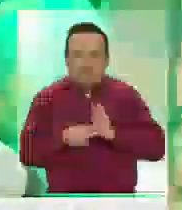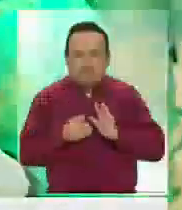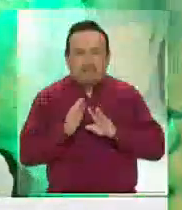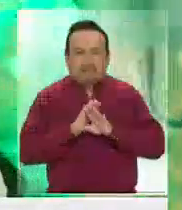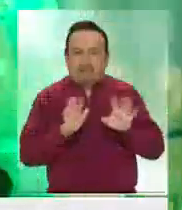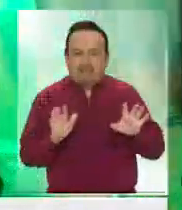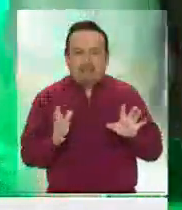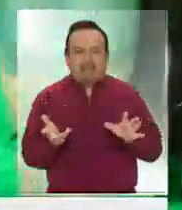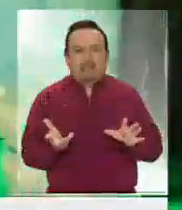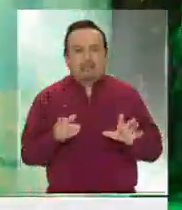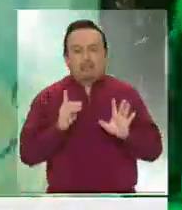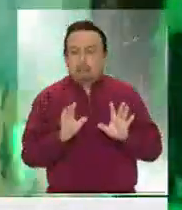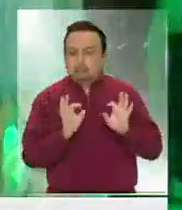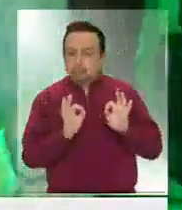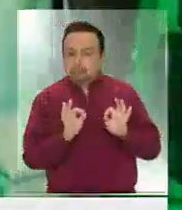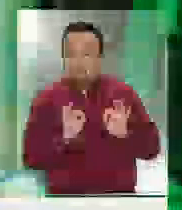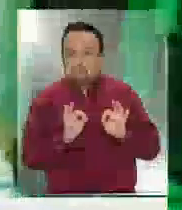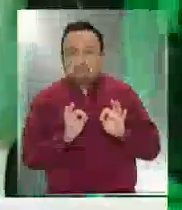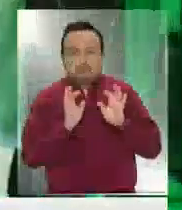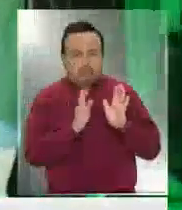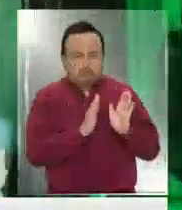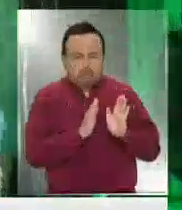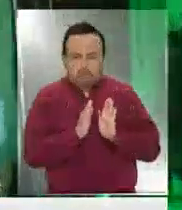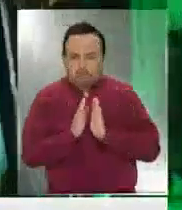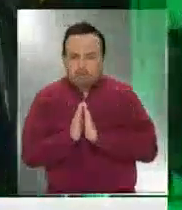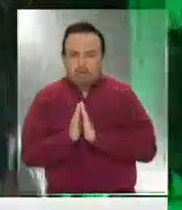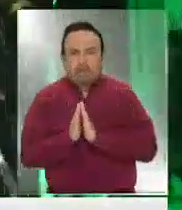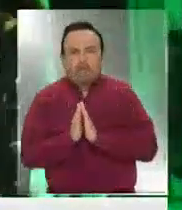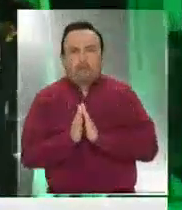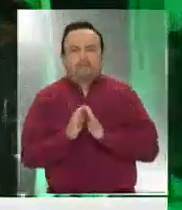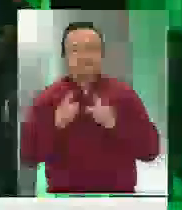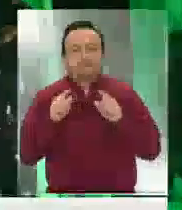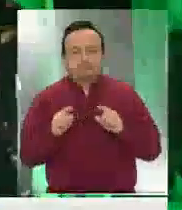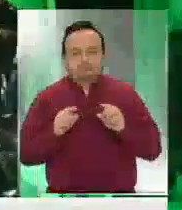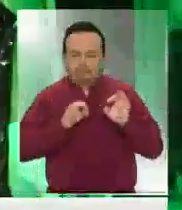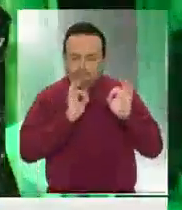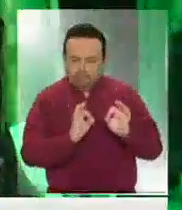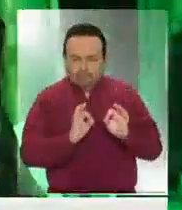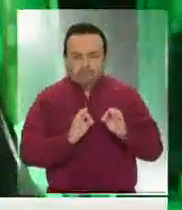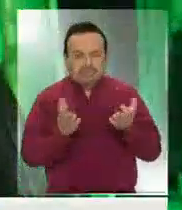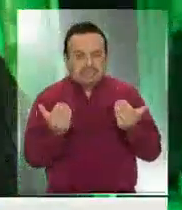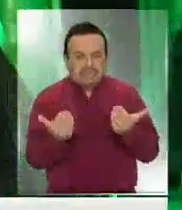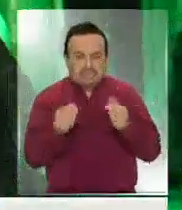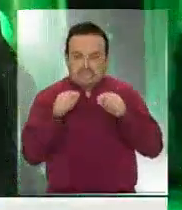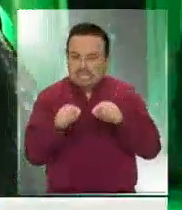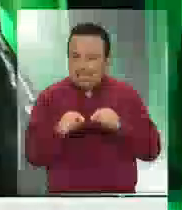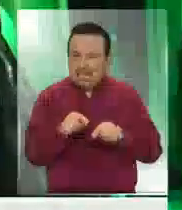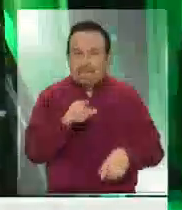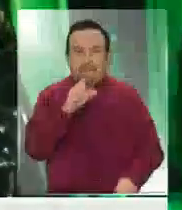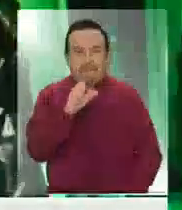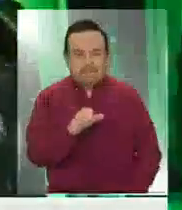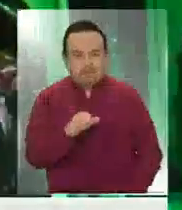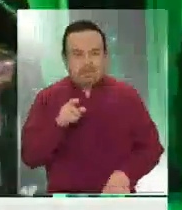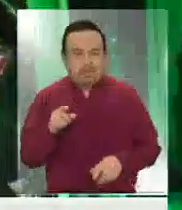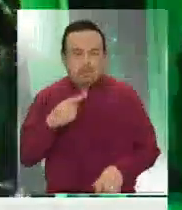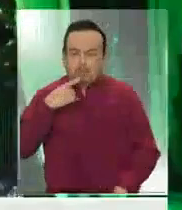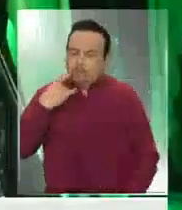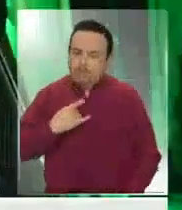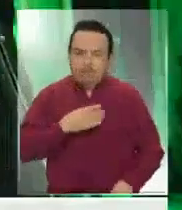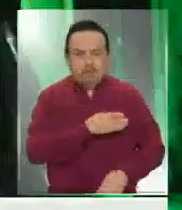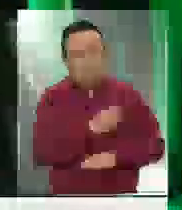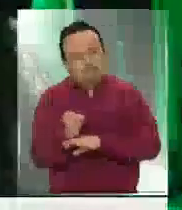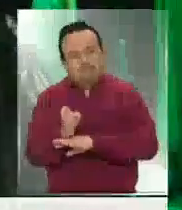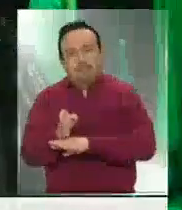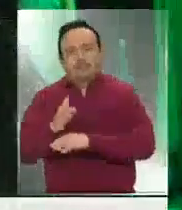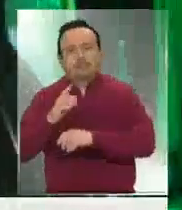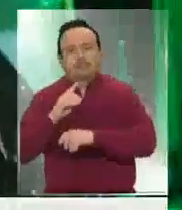de daño, Soledad. Pero hasta el momento se están tomando todas las medidas protocolares necesarias para que esta persona llegue lo antes posible para